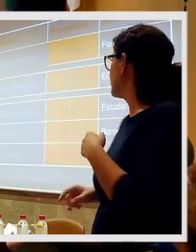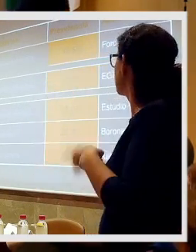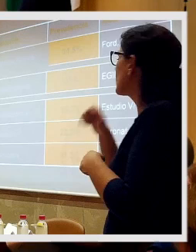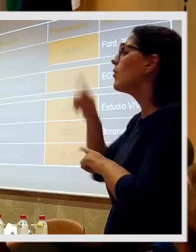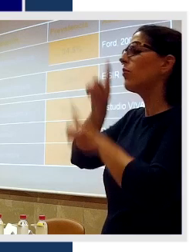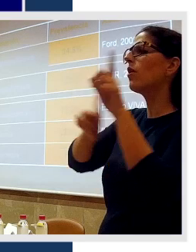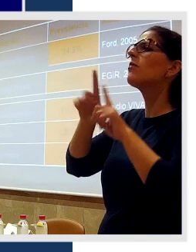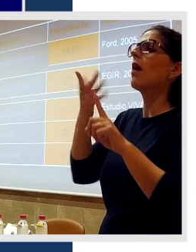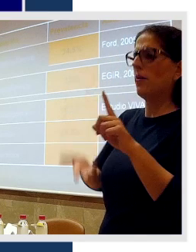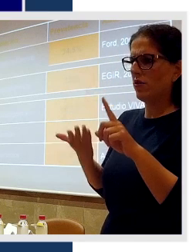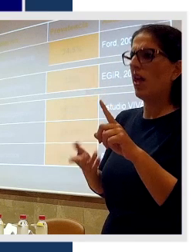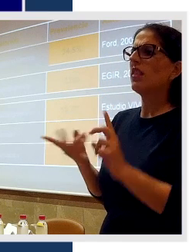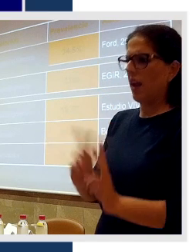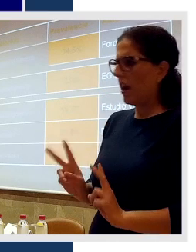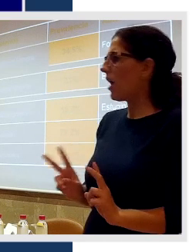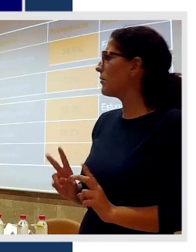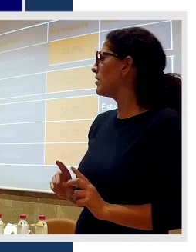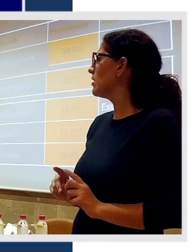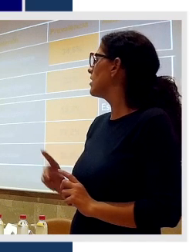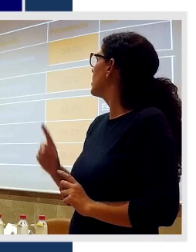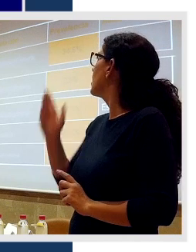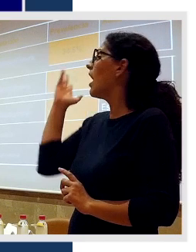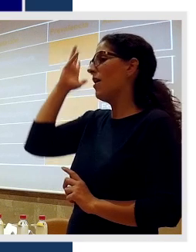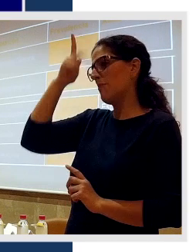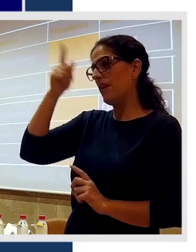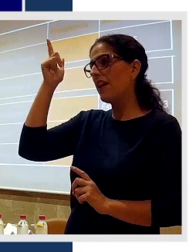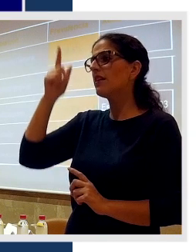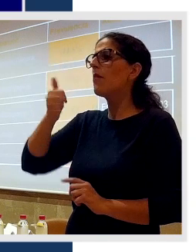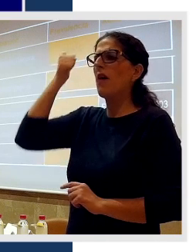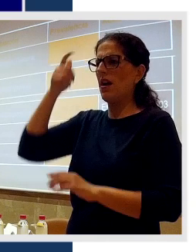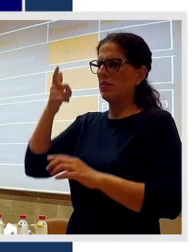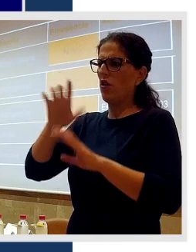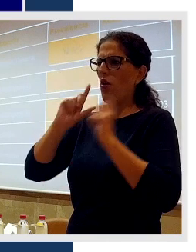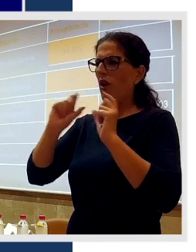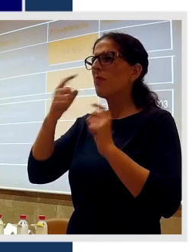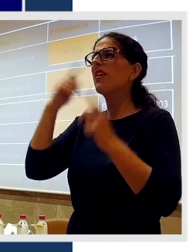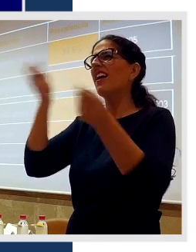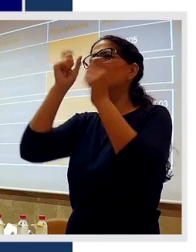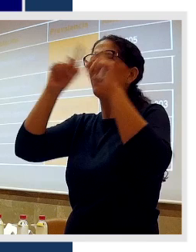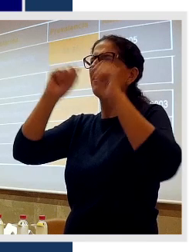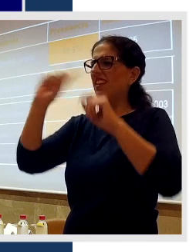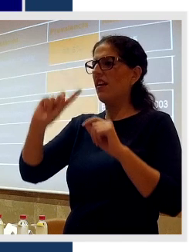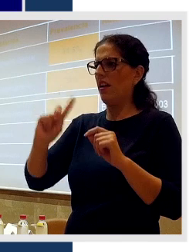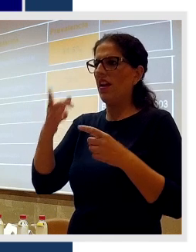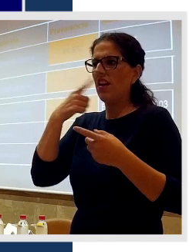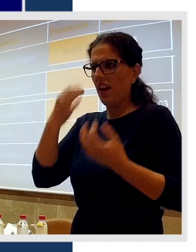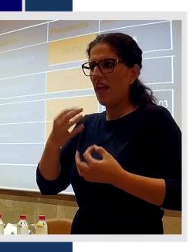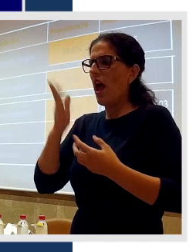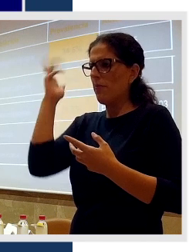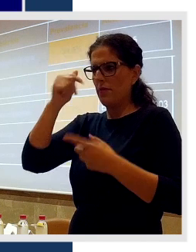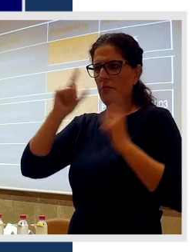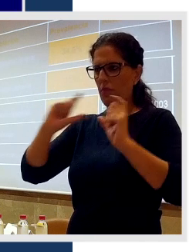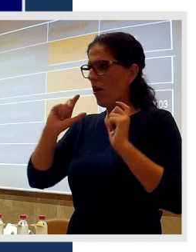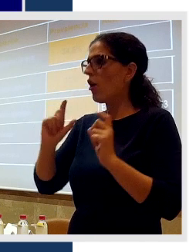Ya sabéis que, a pesar de todo lo que parezca, Estados Unidos es el país donde hay más gordos. La prevalencia de síndrome metabólico en Estados Unidos es